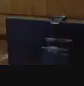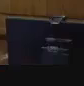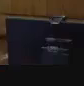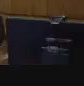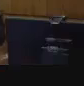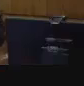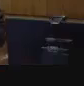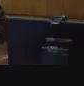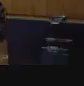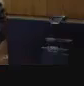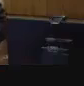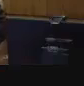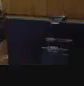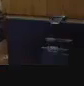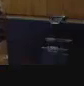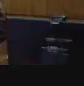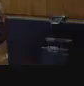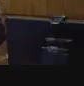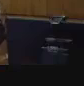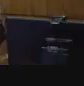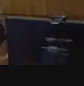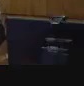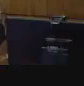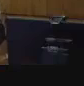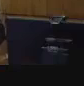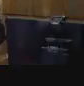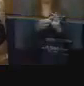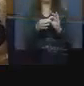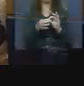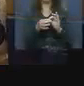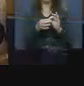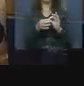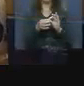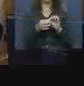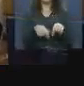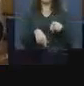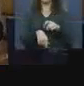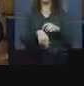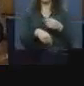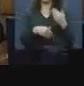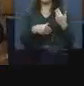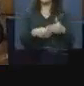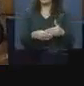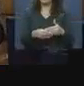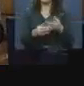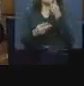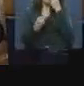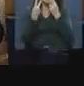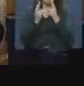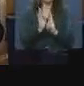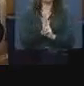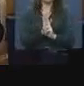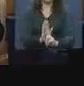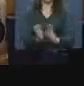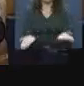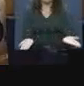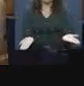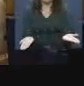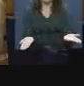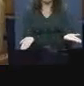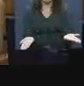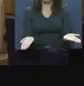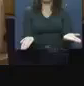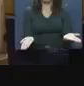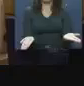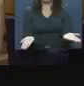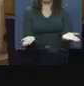Gracias, señor presidente. Señor presidente, es tiempo ya de cosechar. Es tiempo